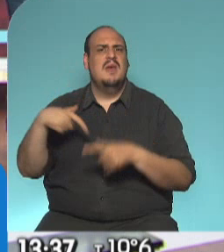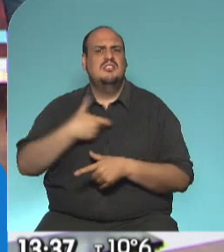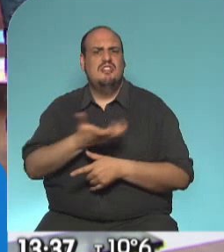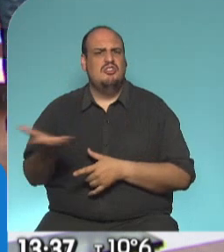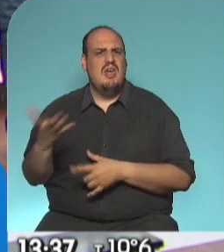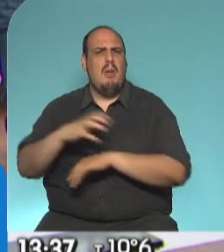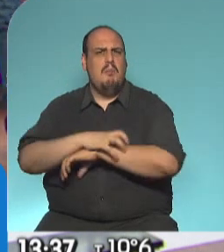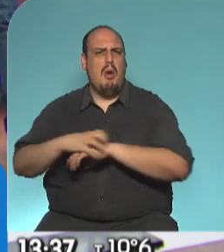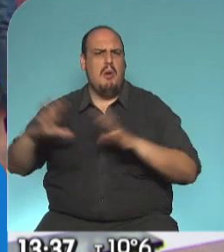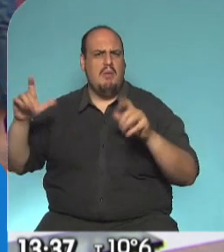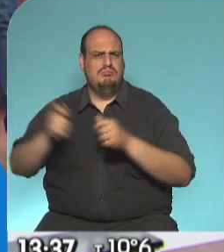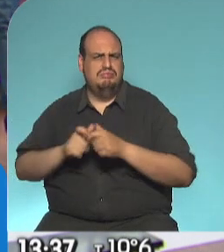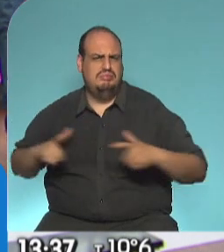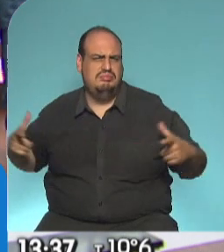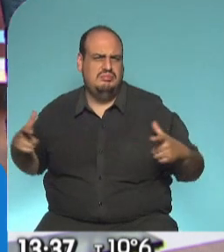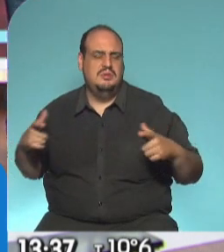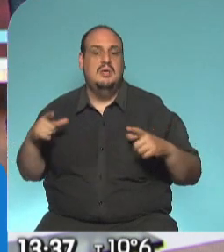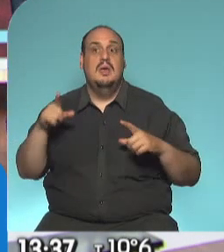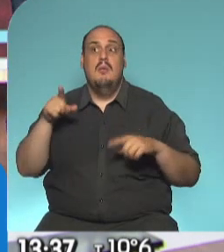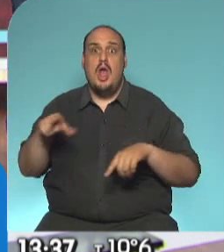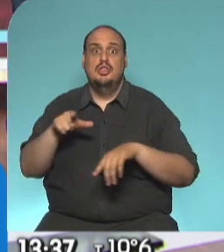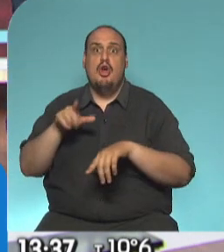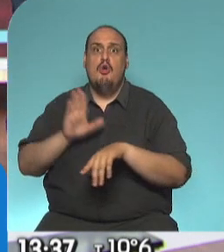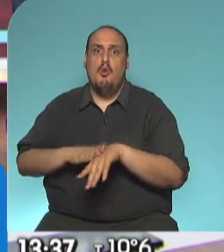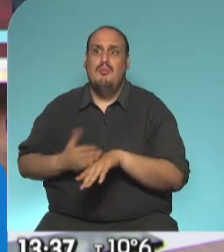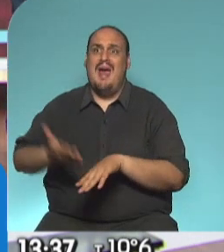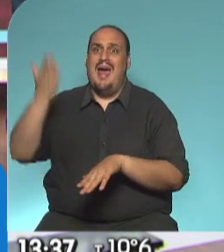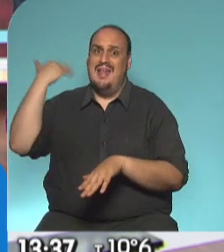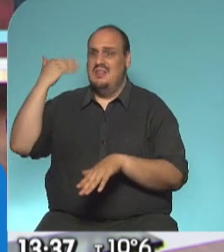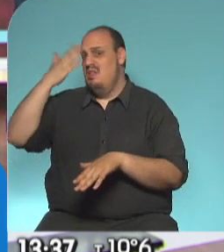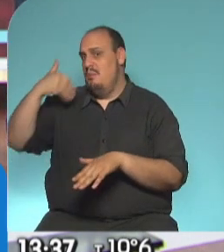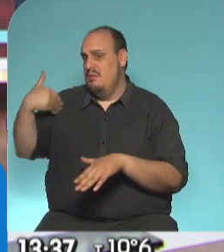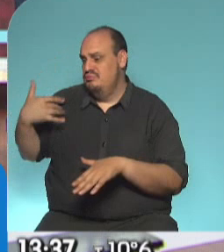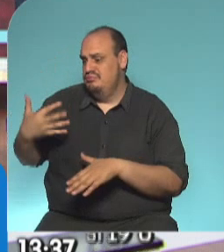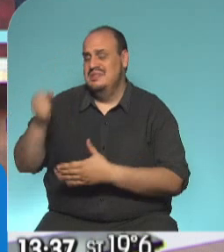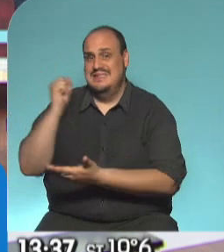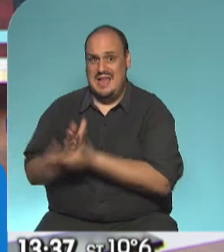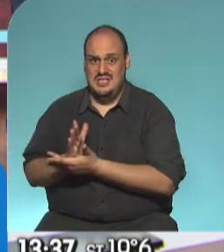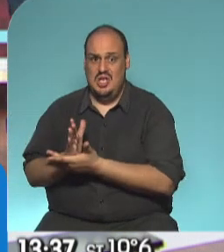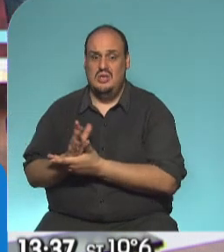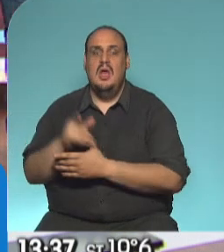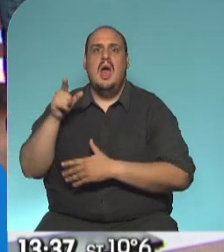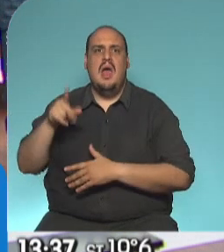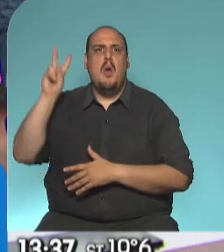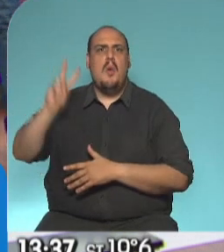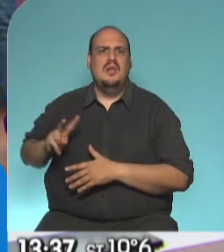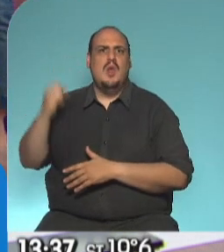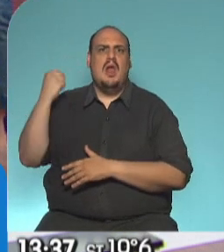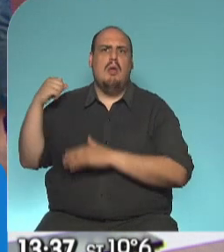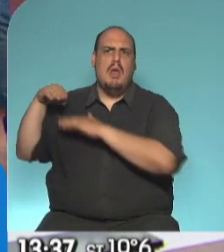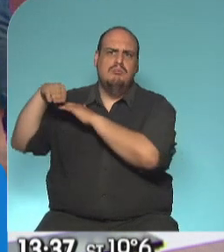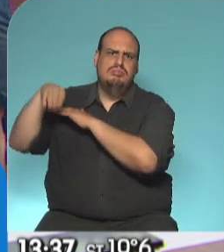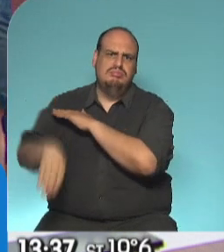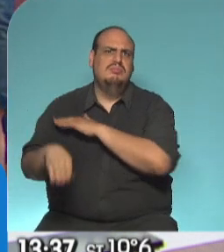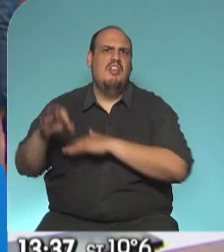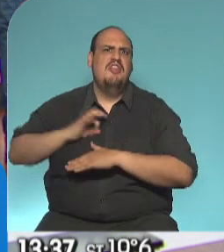muy notables que, entiendo yo, son anteriores a las sanciones, digamos, ¿no? La economía venezolana empezó a caer, viene cayendo desde hace por lo menos 10